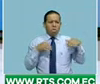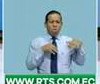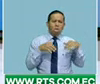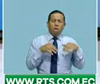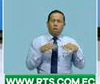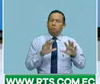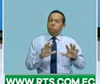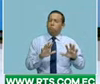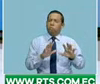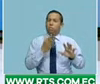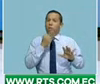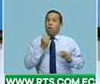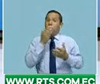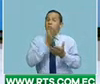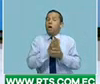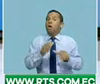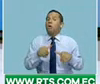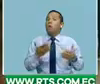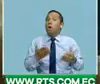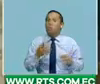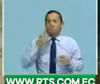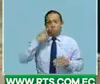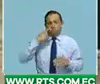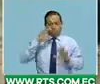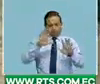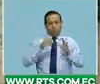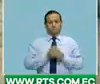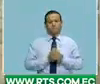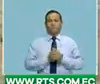en este proceso electoral.